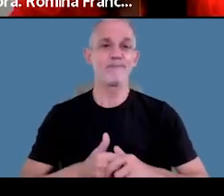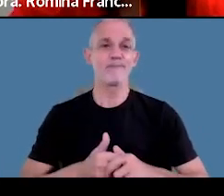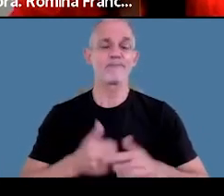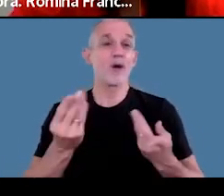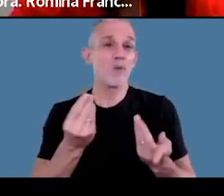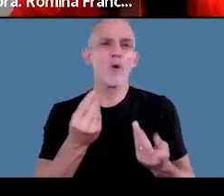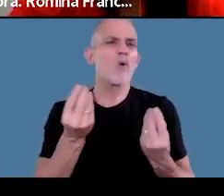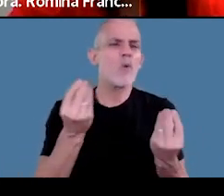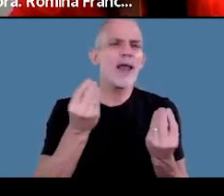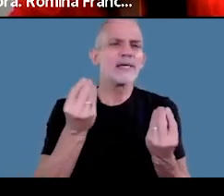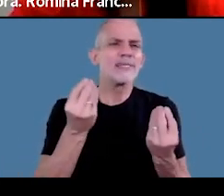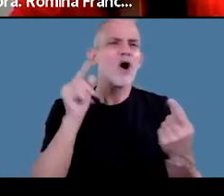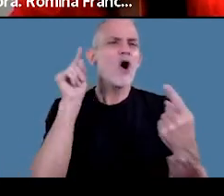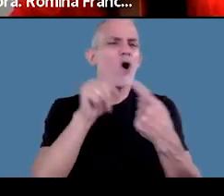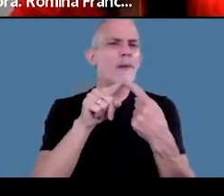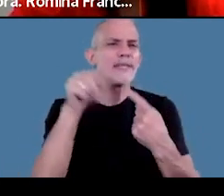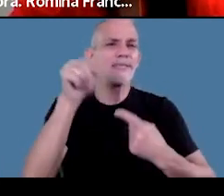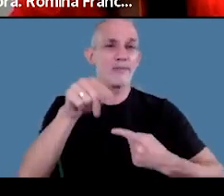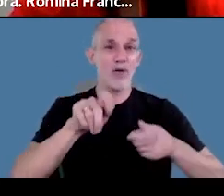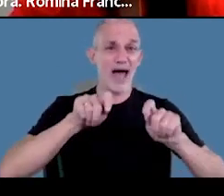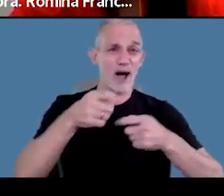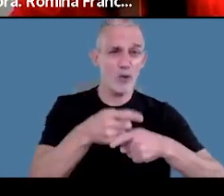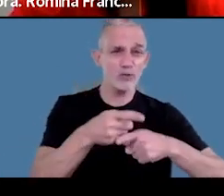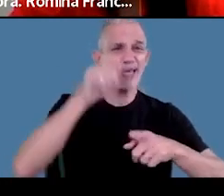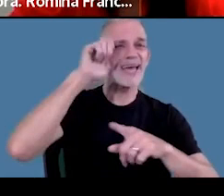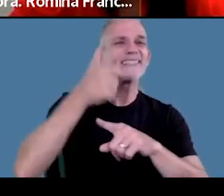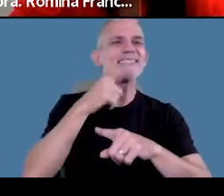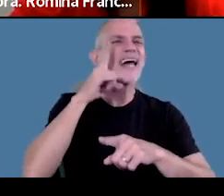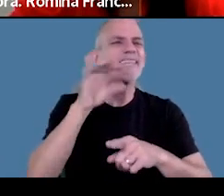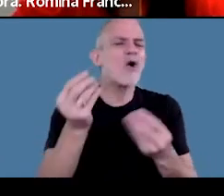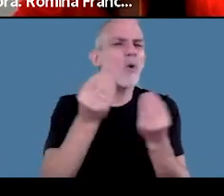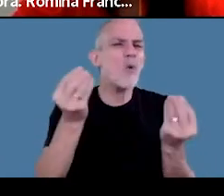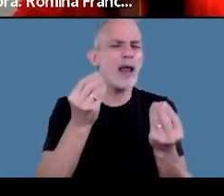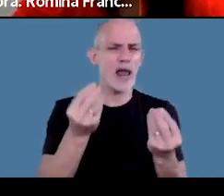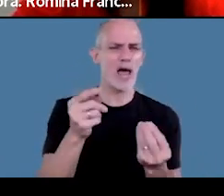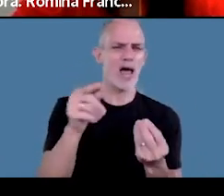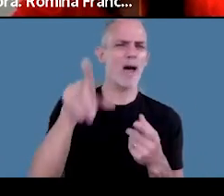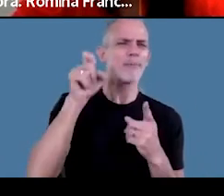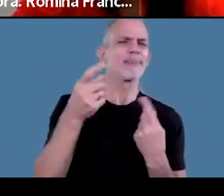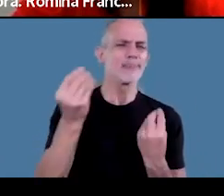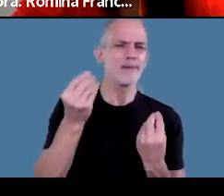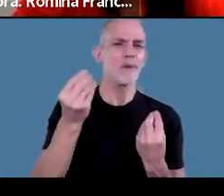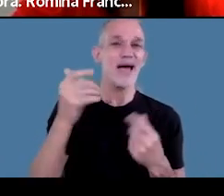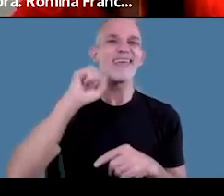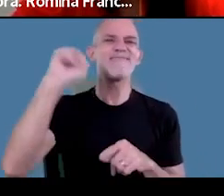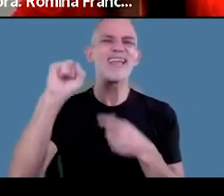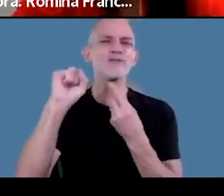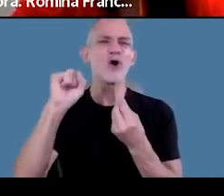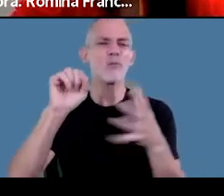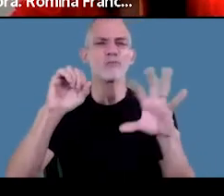Digamos, ¿cuál es el objetivo de este ajuste estático? Básicamente es reconocer este efecto de la